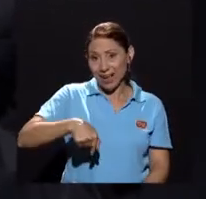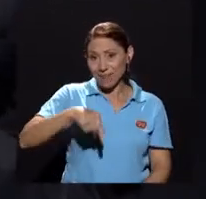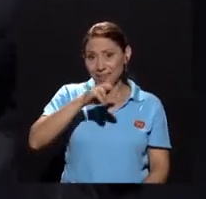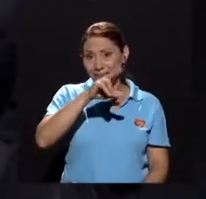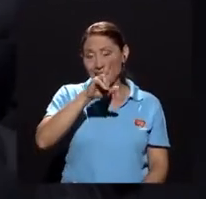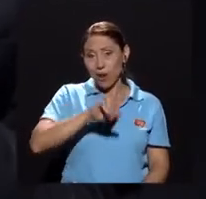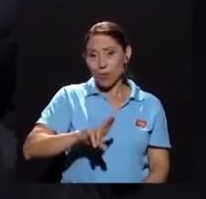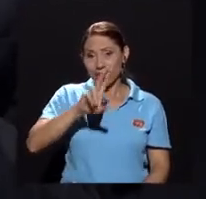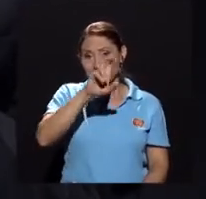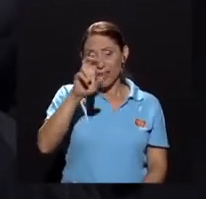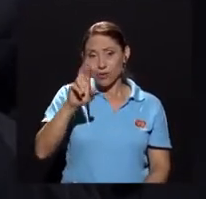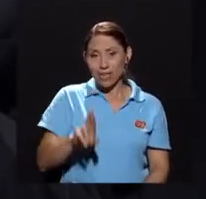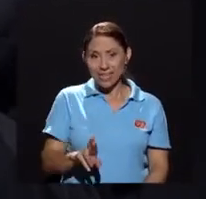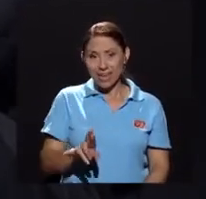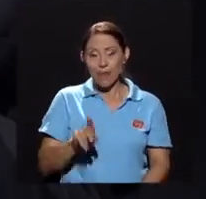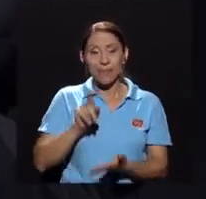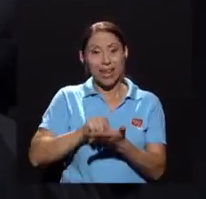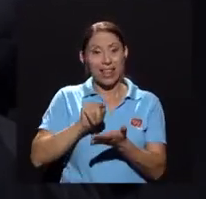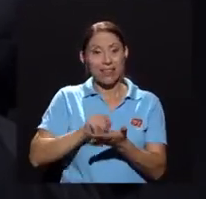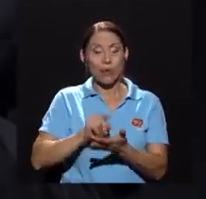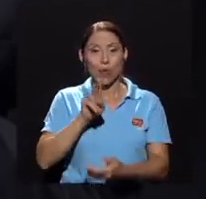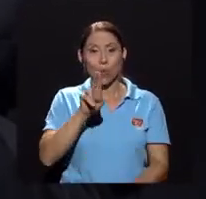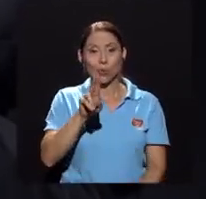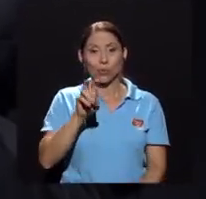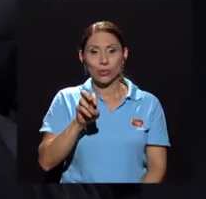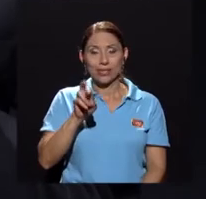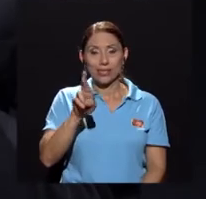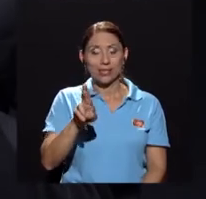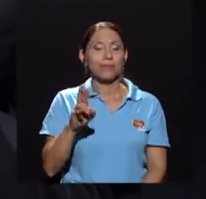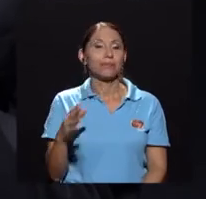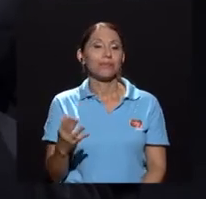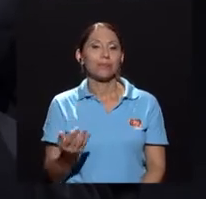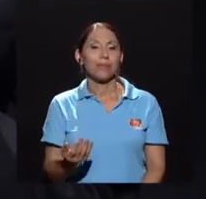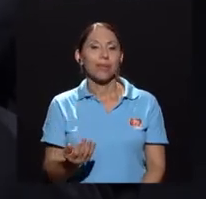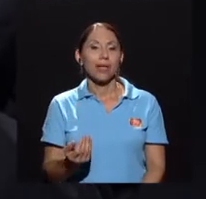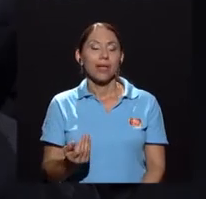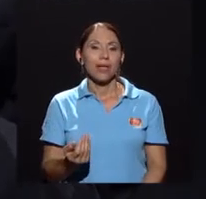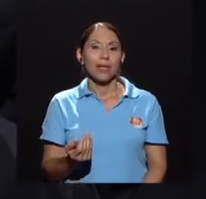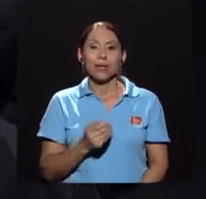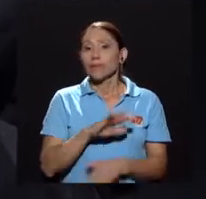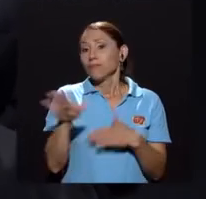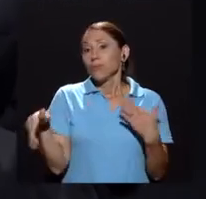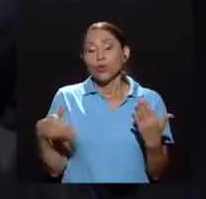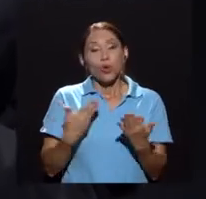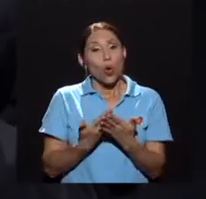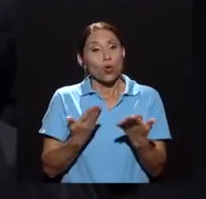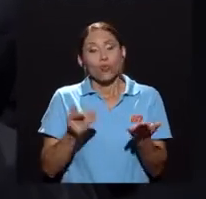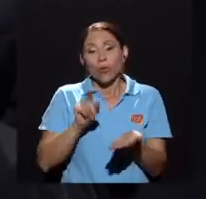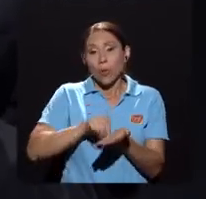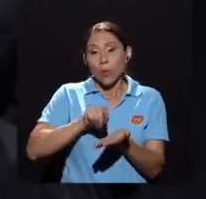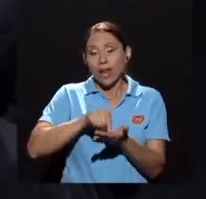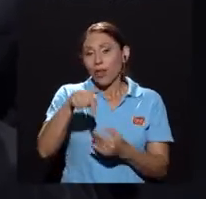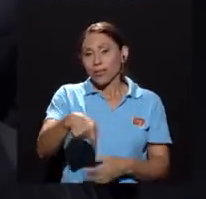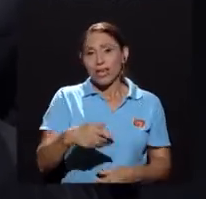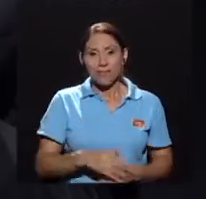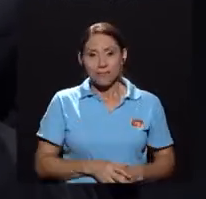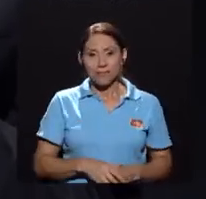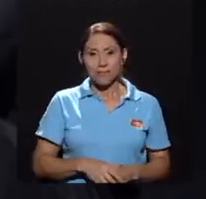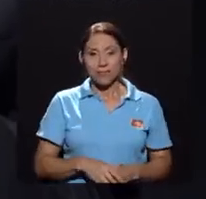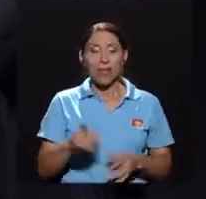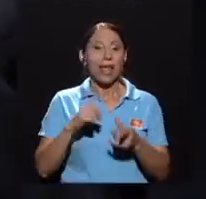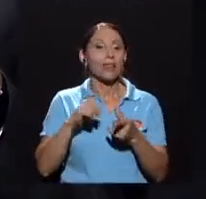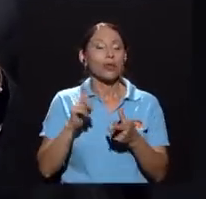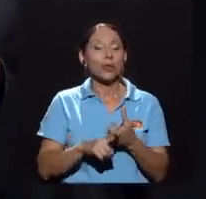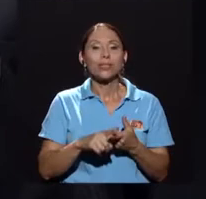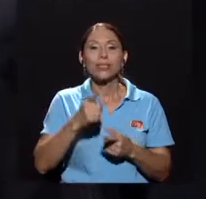la en la editorial de la universidad de costa rica todos fueron publicados aquí y entonces